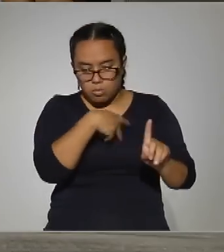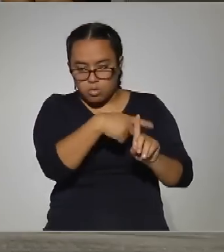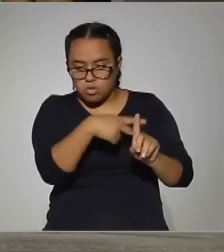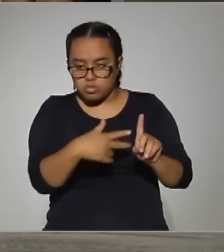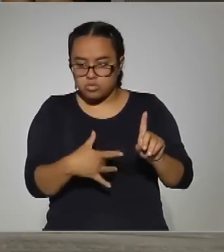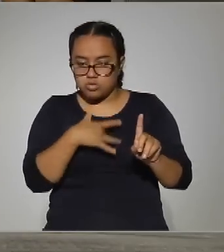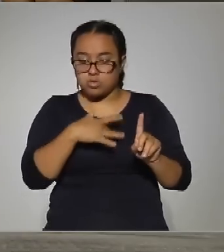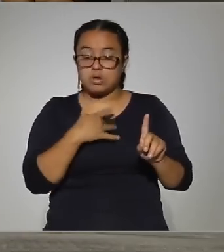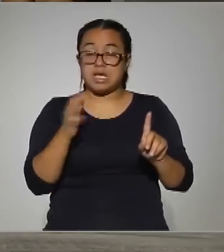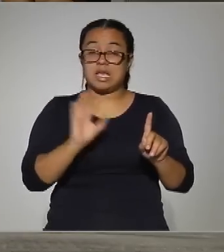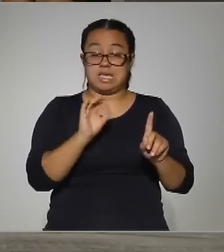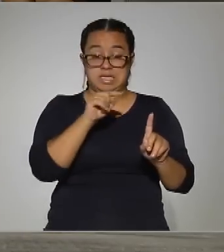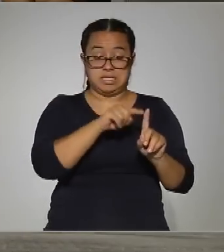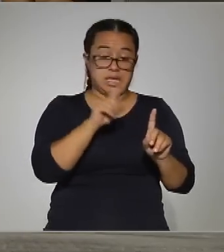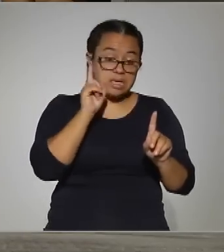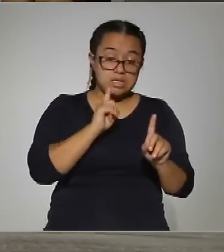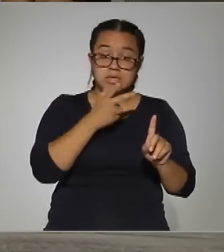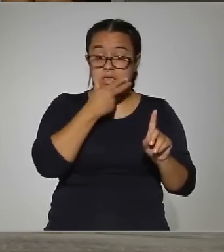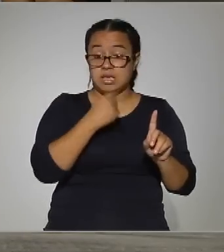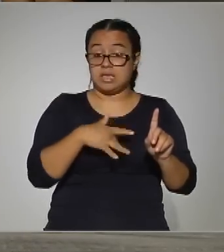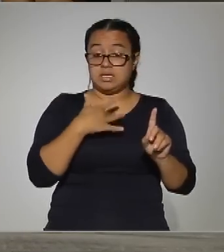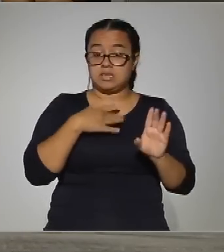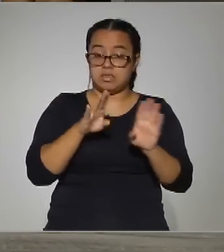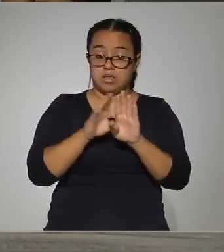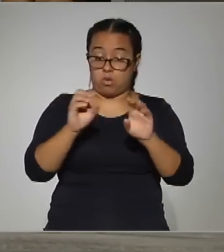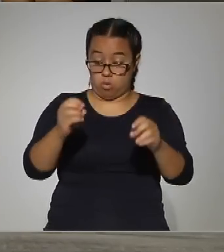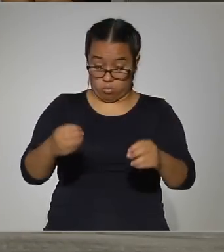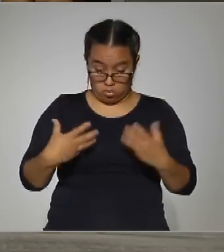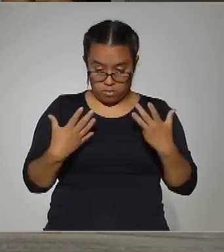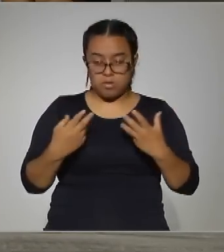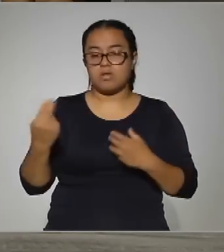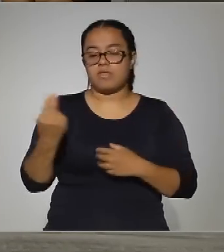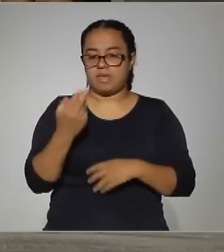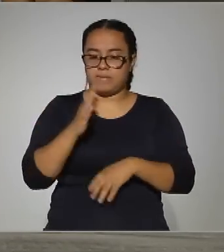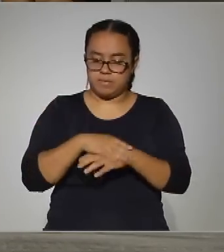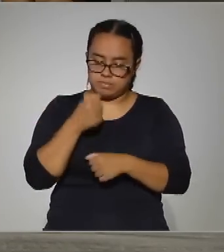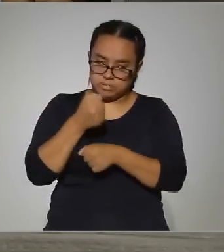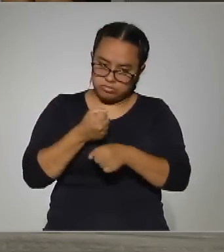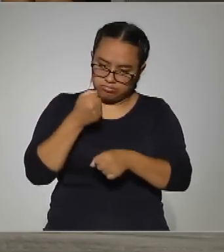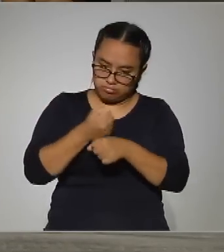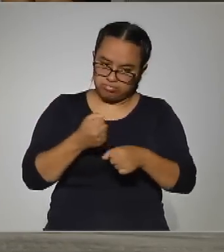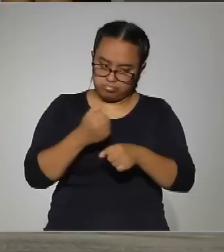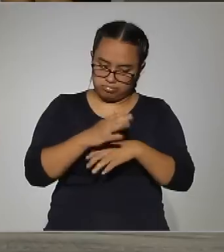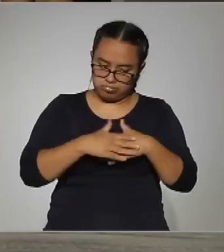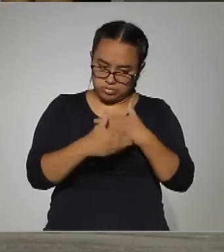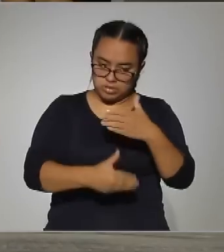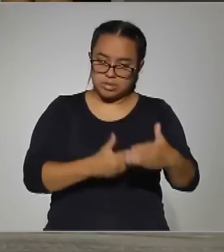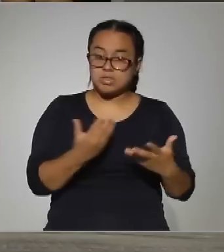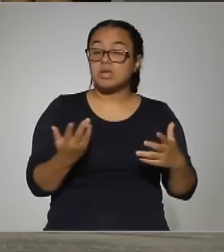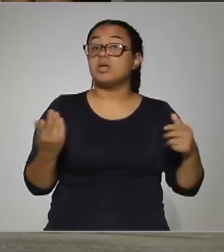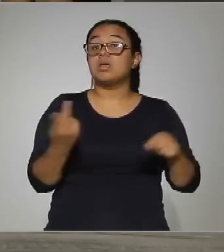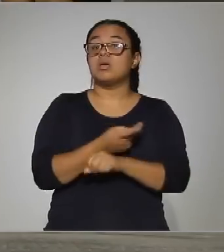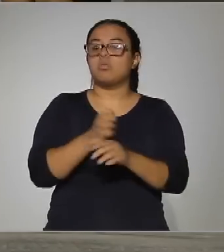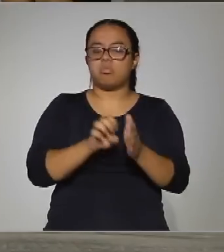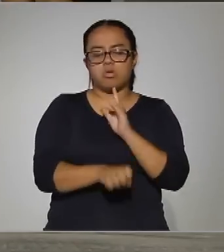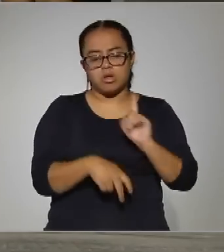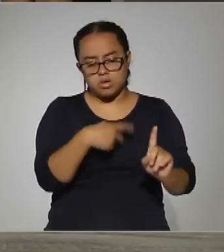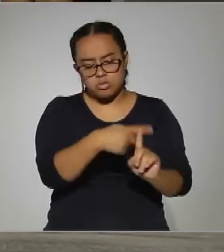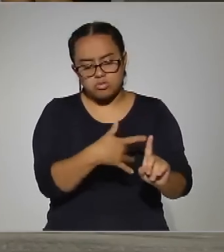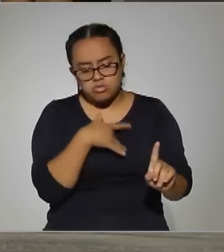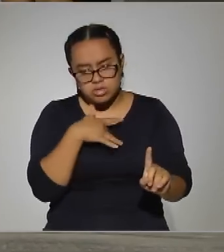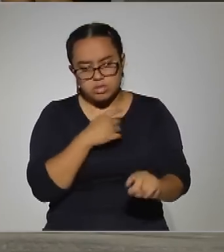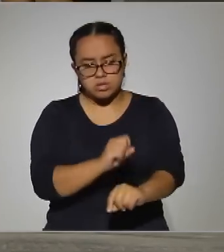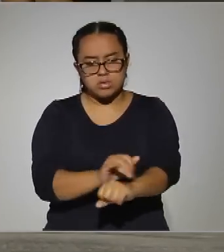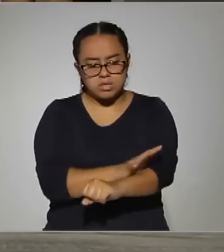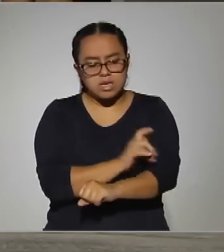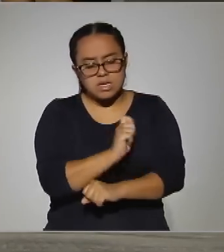y si ella o él sintió este abandono, es importante trabajar a partir de ahí, ¿no? Ok, ¿qué está pasando en tus sentimientos, en tus emociones?